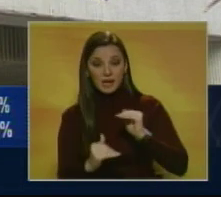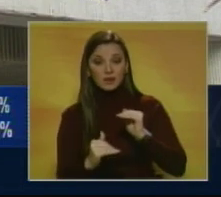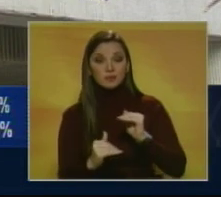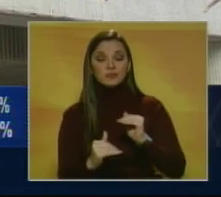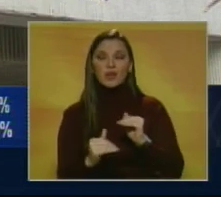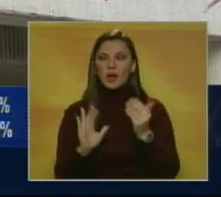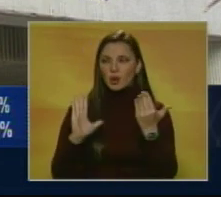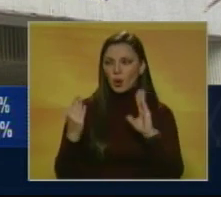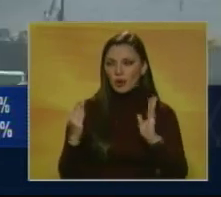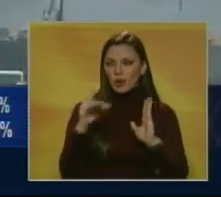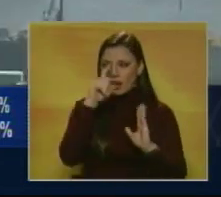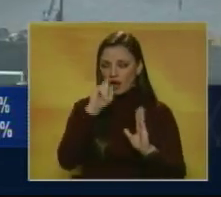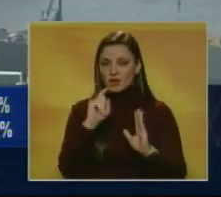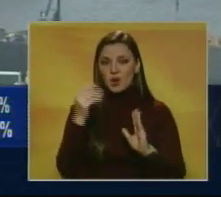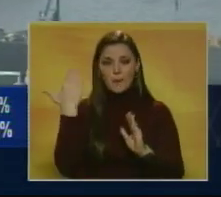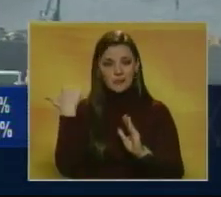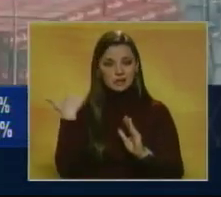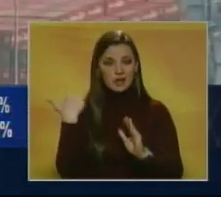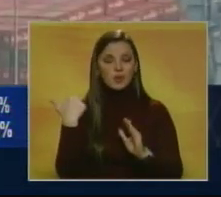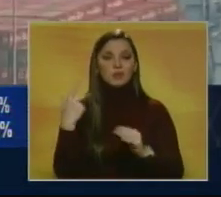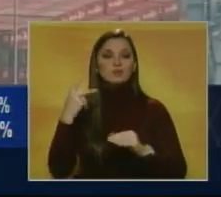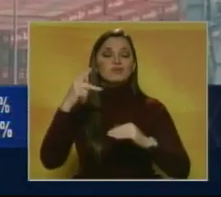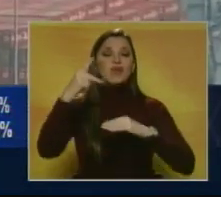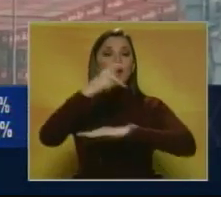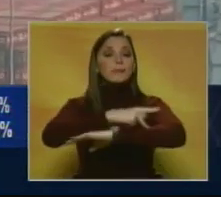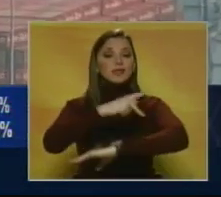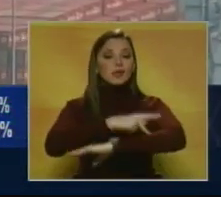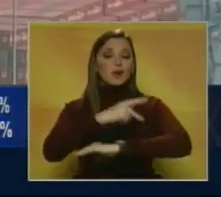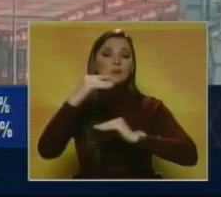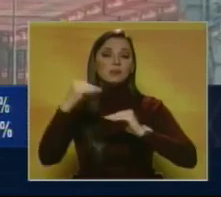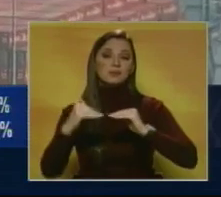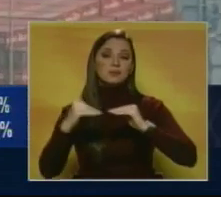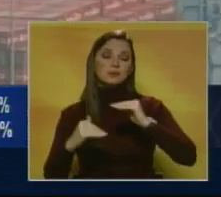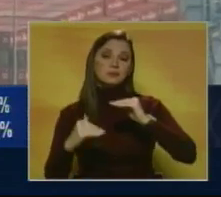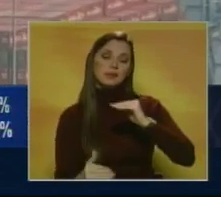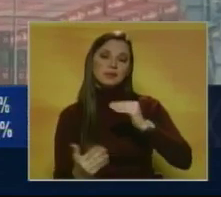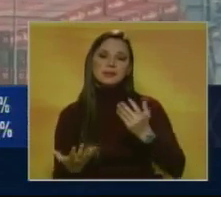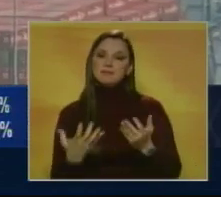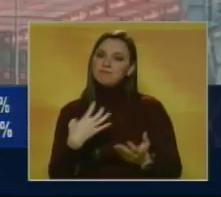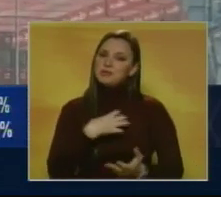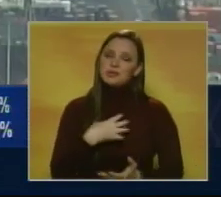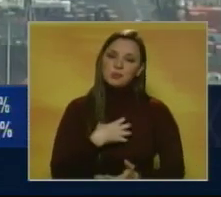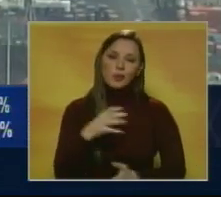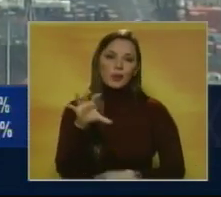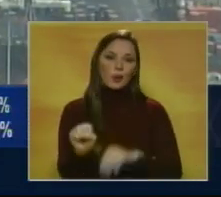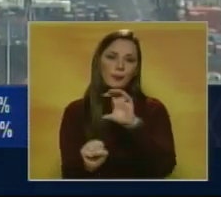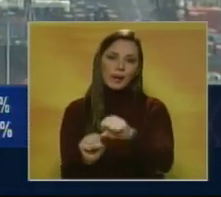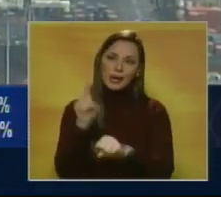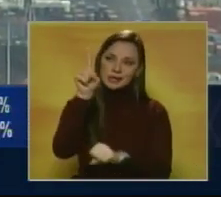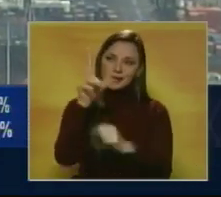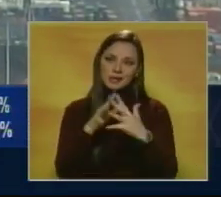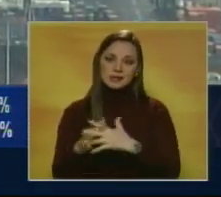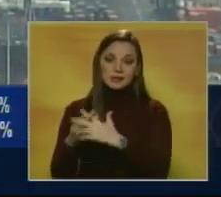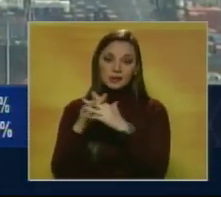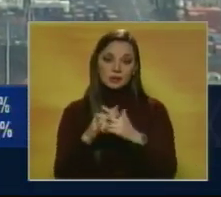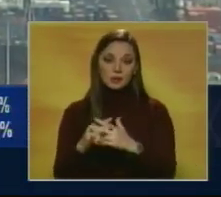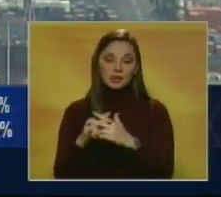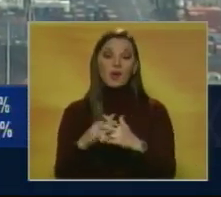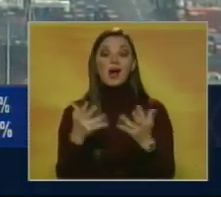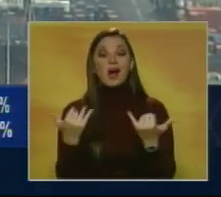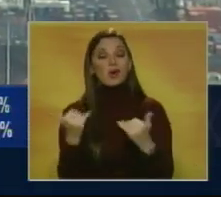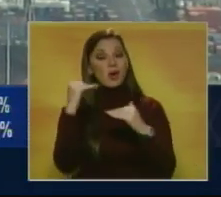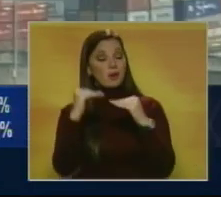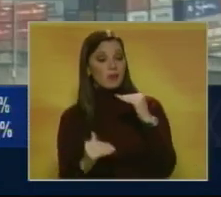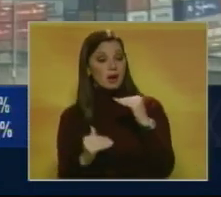del año pasado. La caída en los precios del petróleo siguió afectando las exportaciones hacia el mercado estadounidense, que reportó una baja